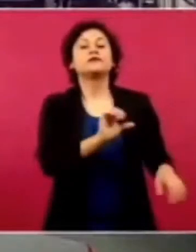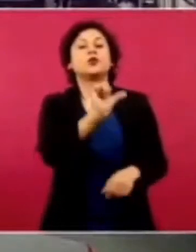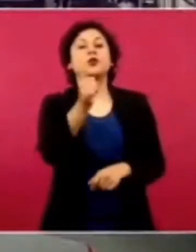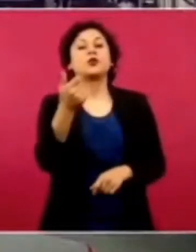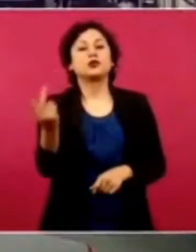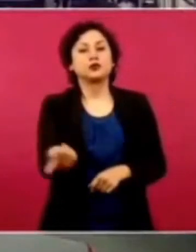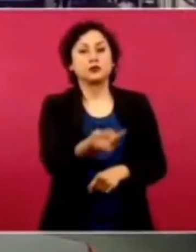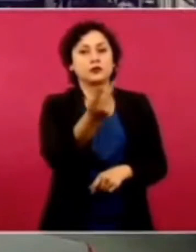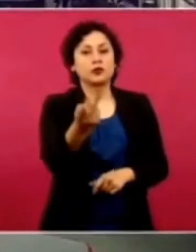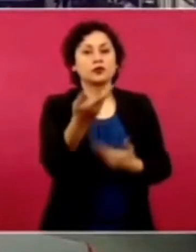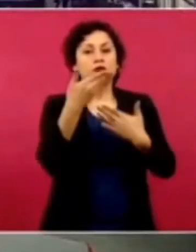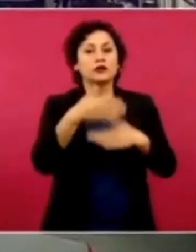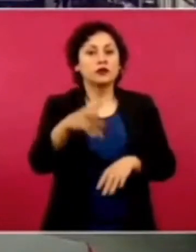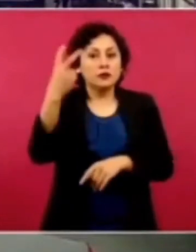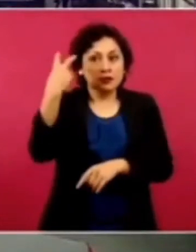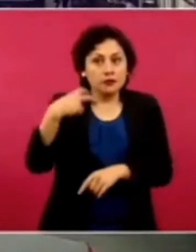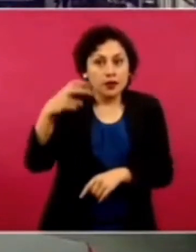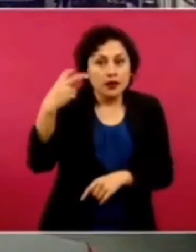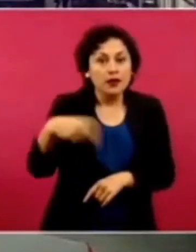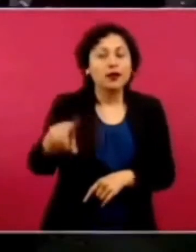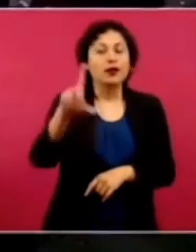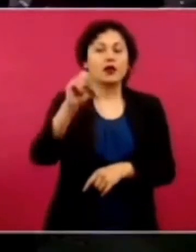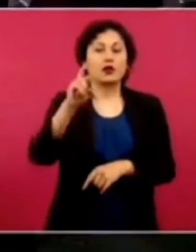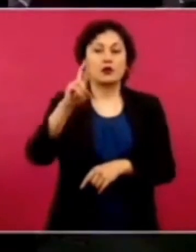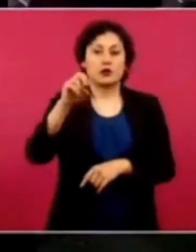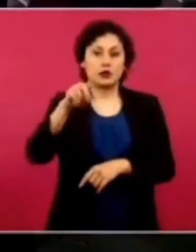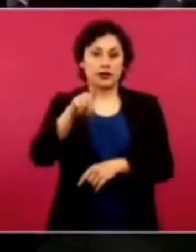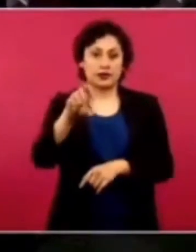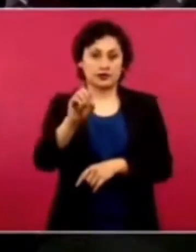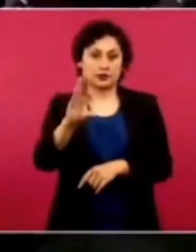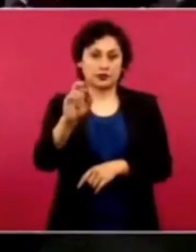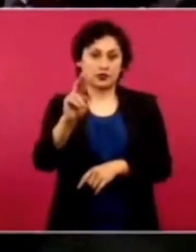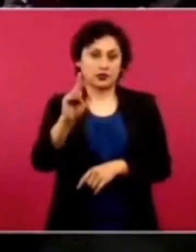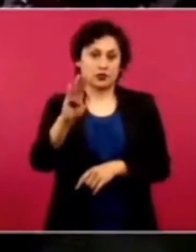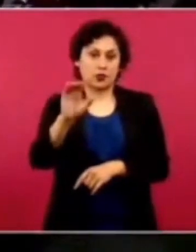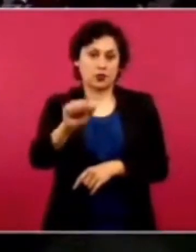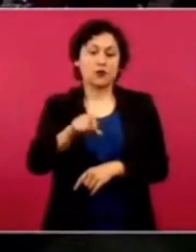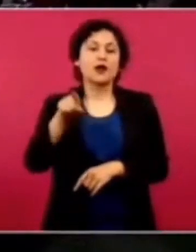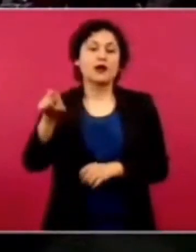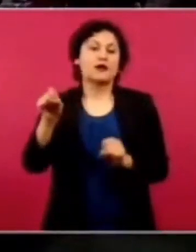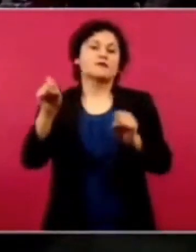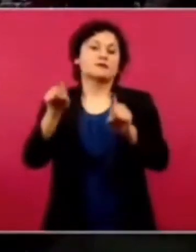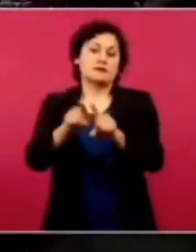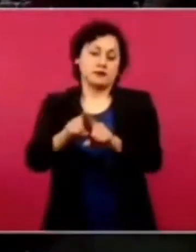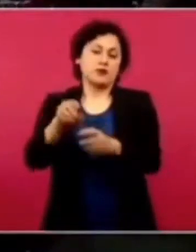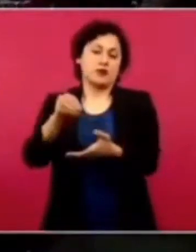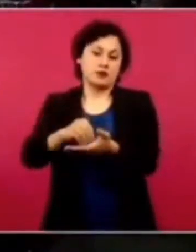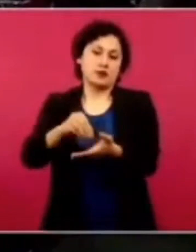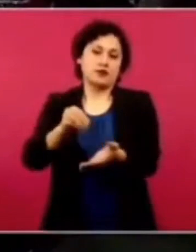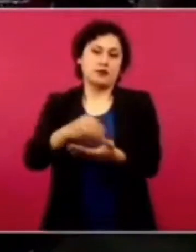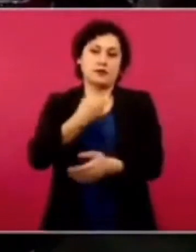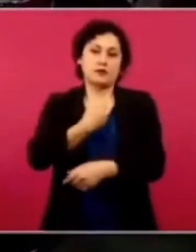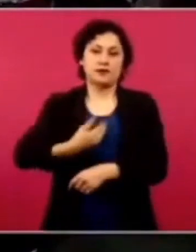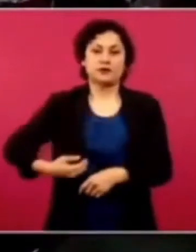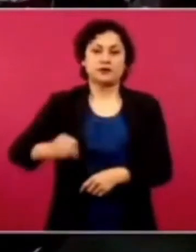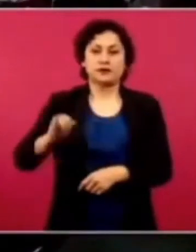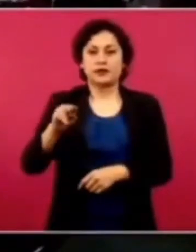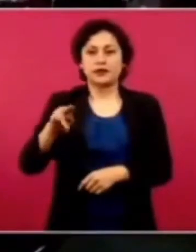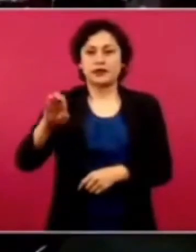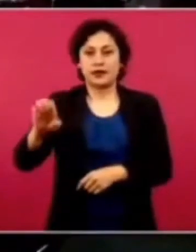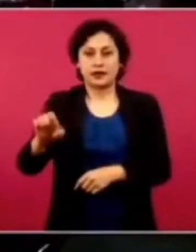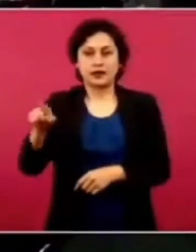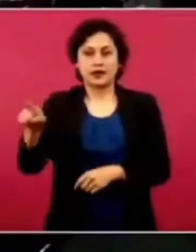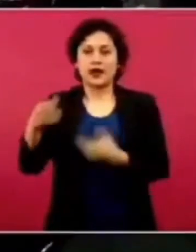la gira de Lorenzo Córdoba Bueno pues ya el algún presidente del Instituto Nacional electoral se descaró como usted